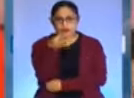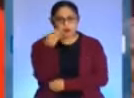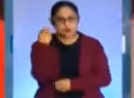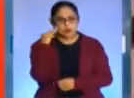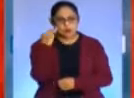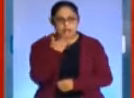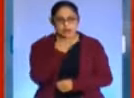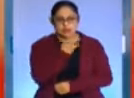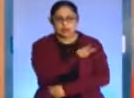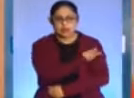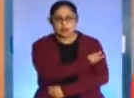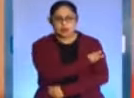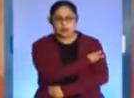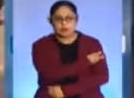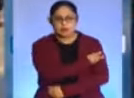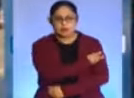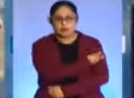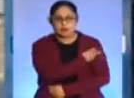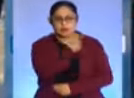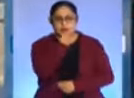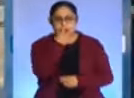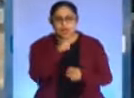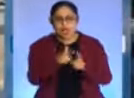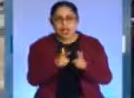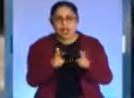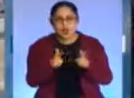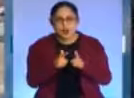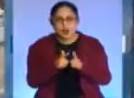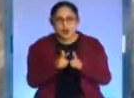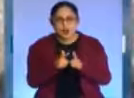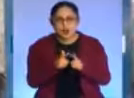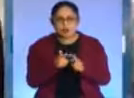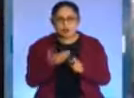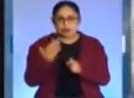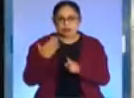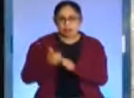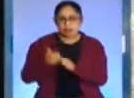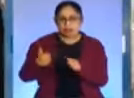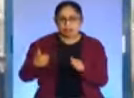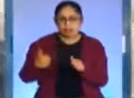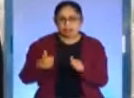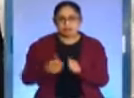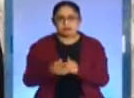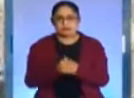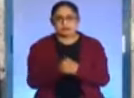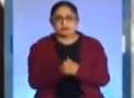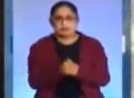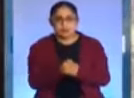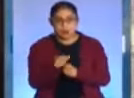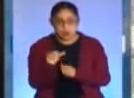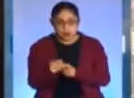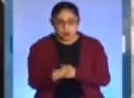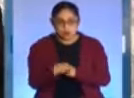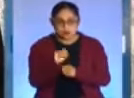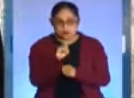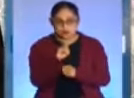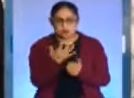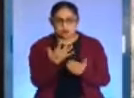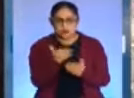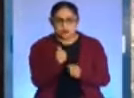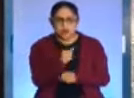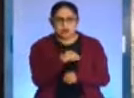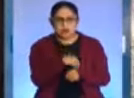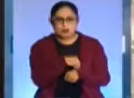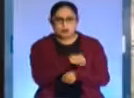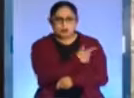de vacunación contra COVID-19 para el grupo de rezagados. ¿Ya se puso su vacuna el día de hoy? Ya me la pusieron. Sí,